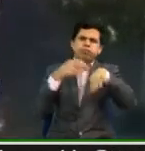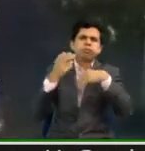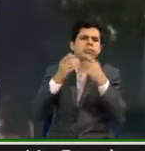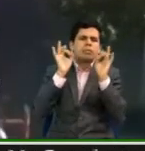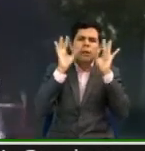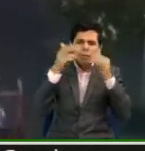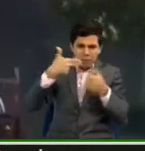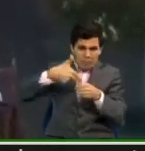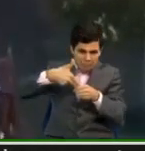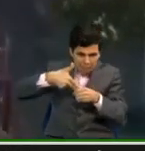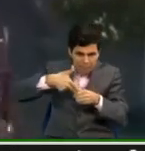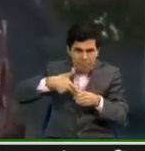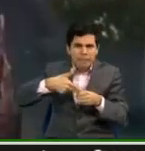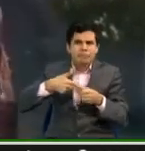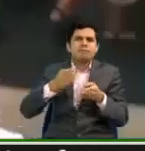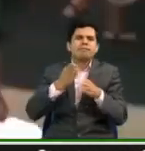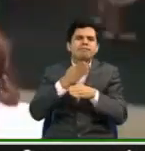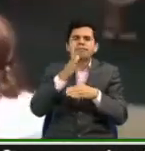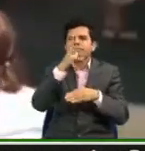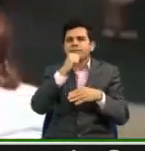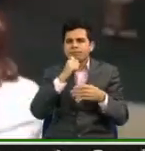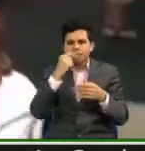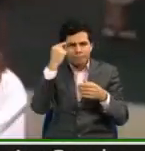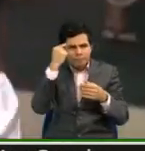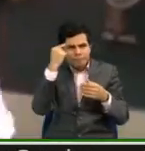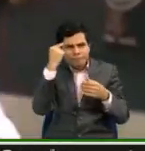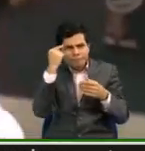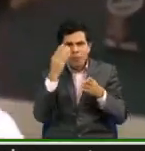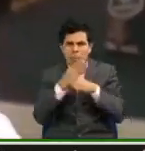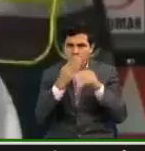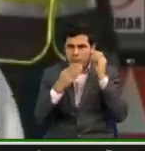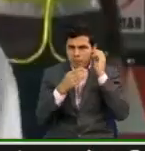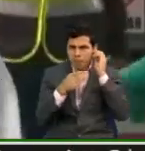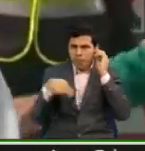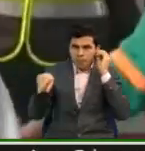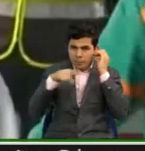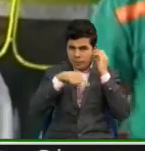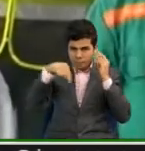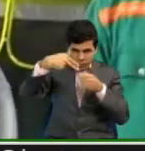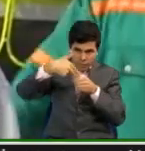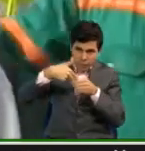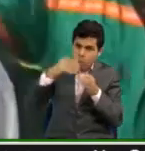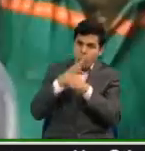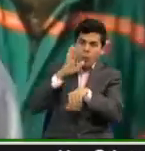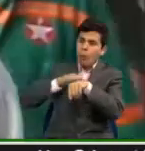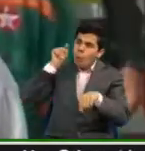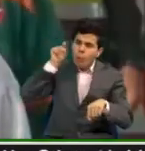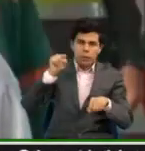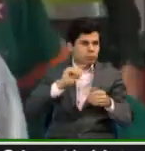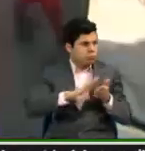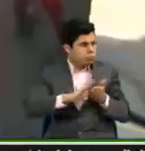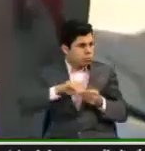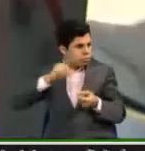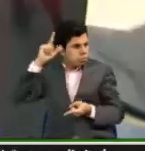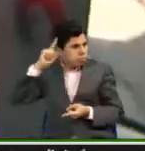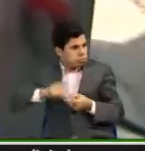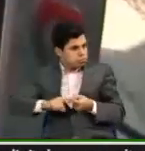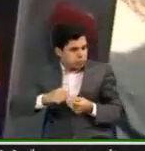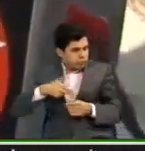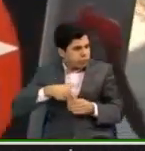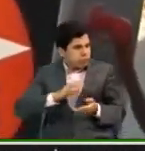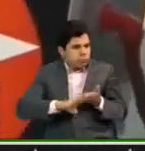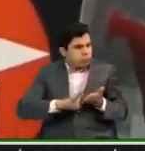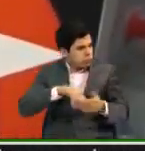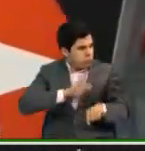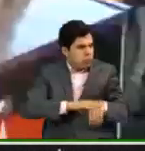la gente no va a llegar a las estaciones ni a pelear con ellos, vienen a pelear es con las bombas y nosotros no tenemos la culpa de que no haya combustible. Las